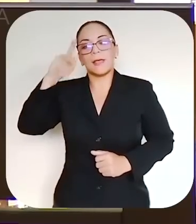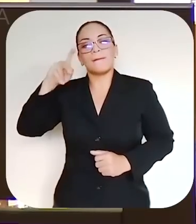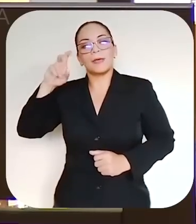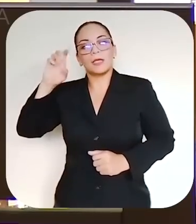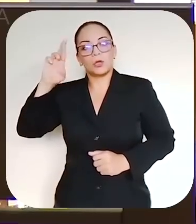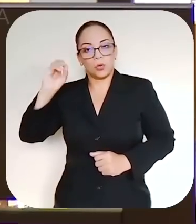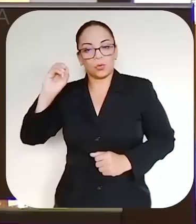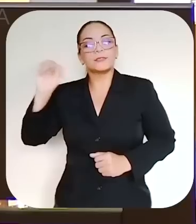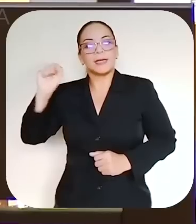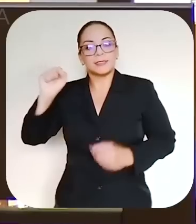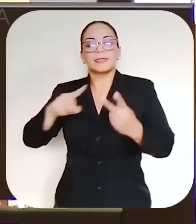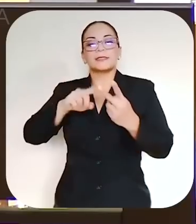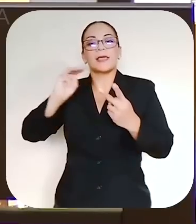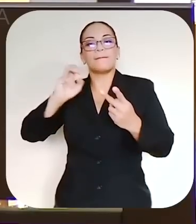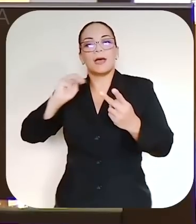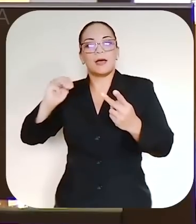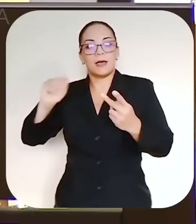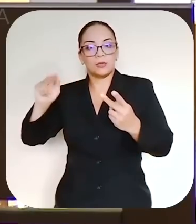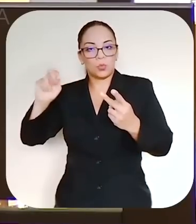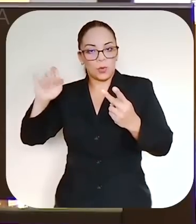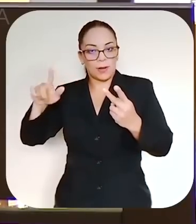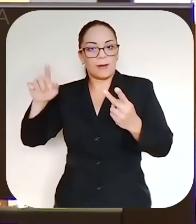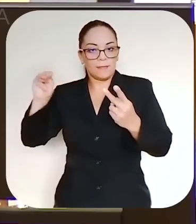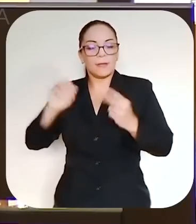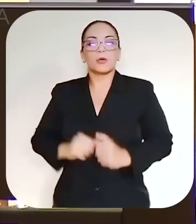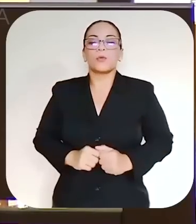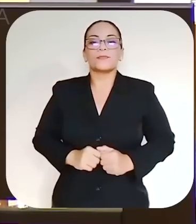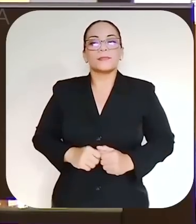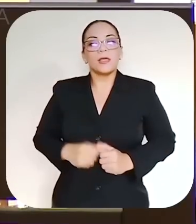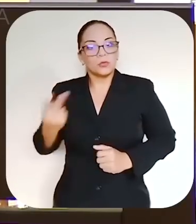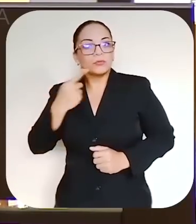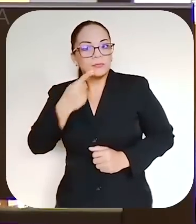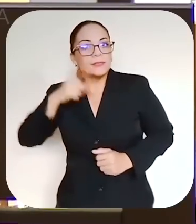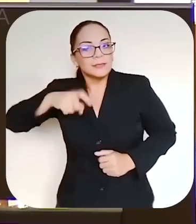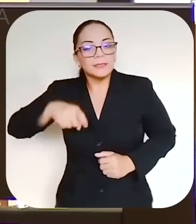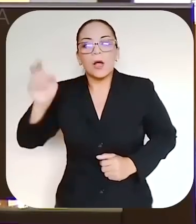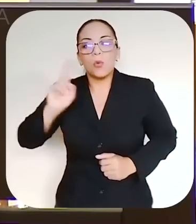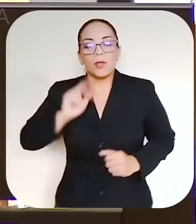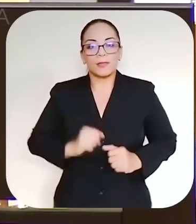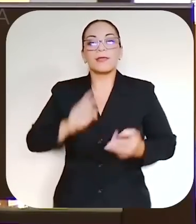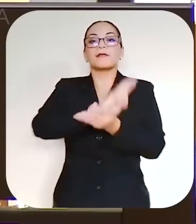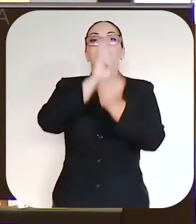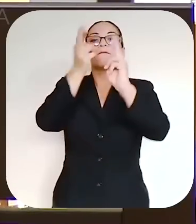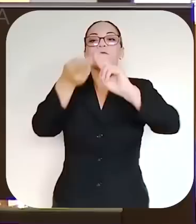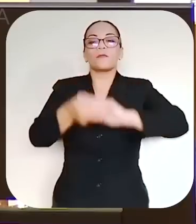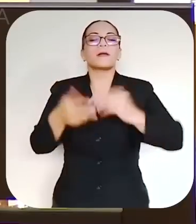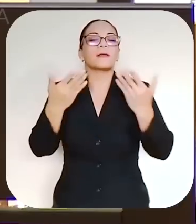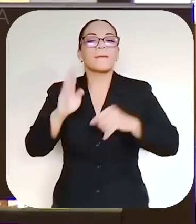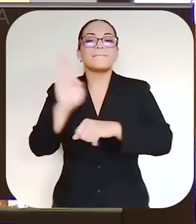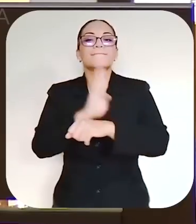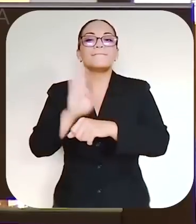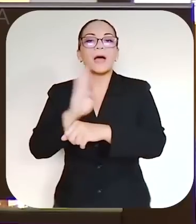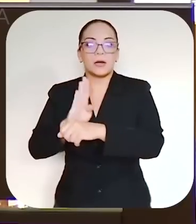de Pedro Sánchez Emanuel macron y otros sobre la necesidad urgente de